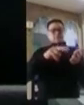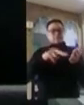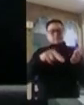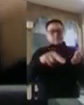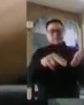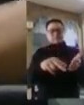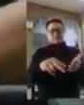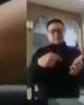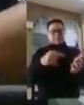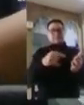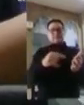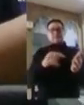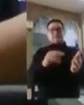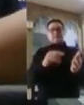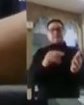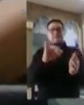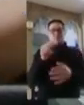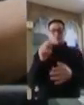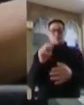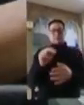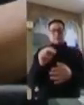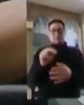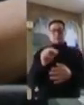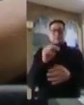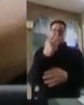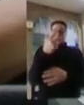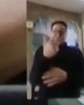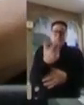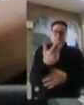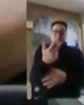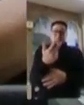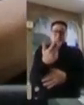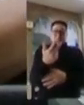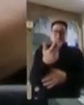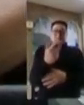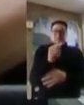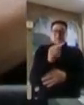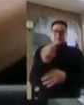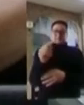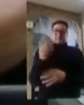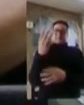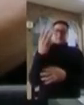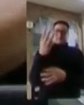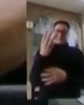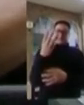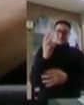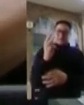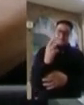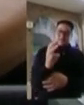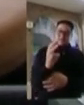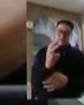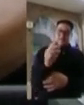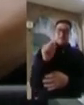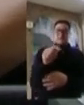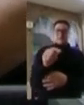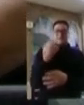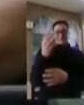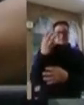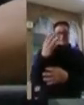Juan, capítulo 3, versículo 16. Este versículo es muy